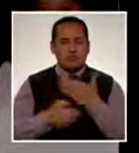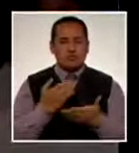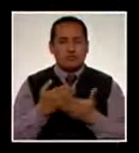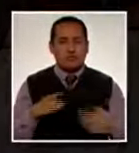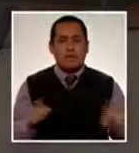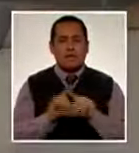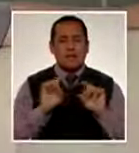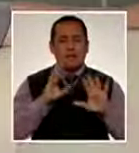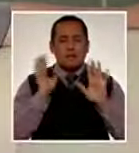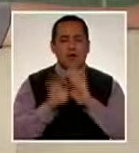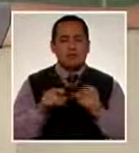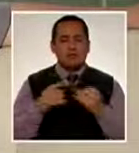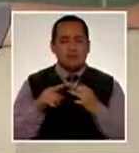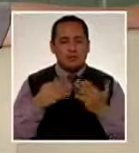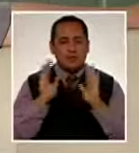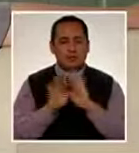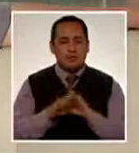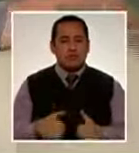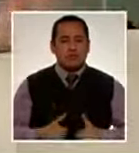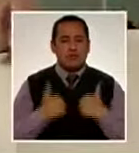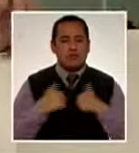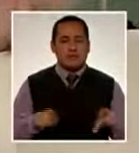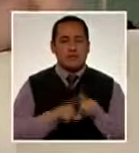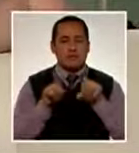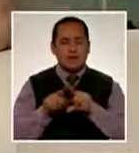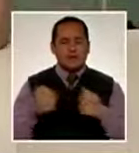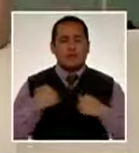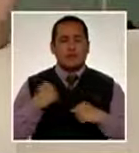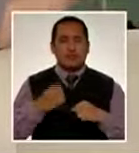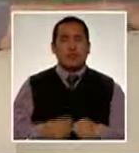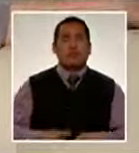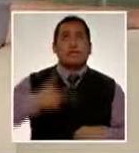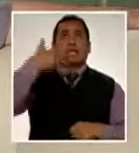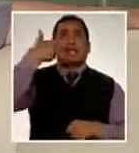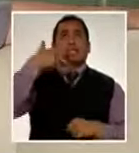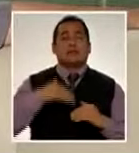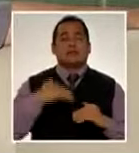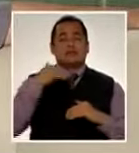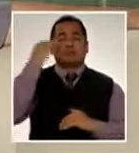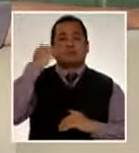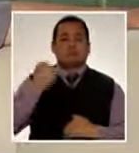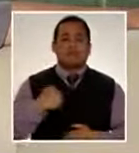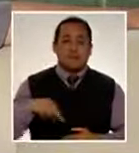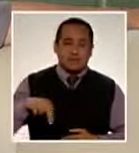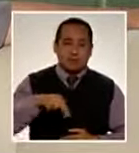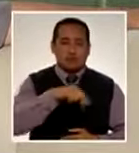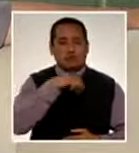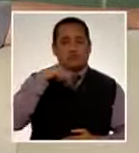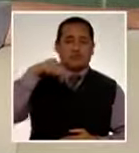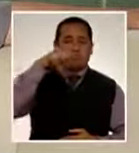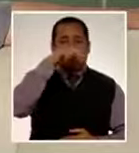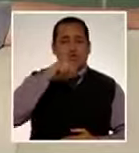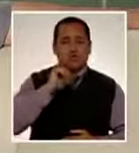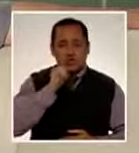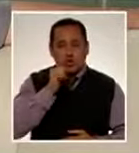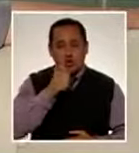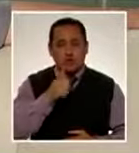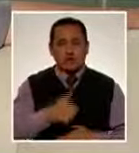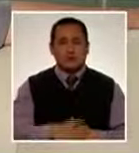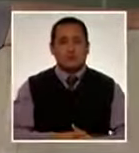podamos. A pesar de las barreras, yo estudié en una facultad que estaba en el tercer piso. Tenía que subir y bajar escaleras